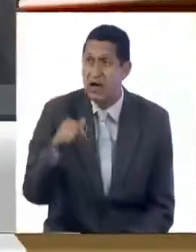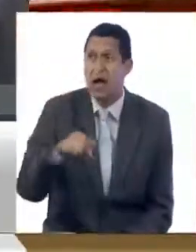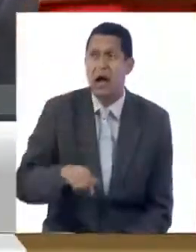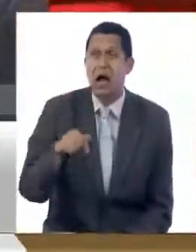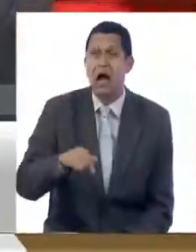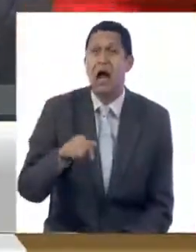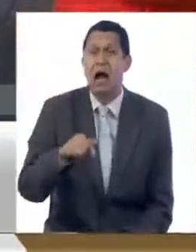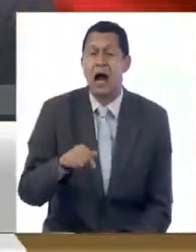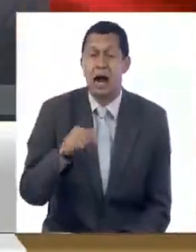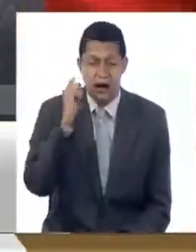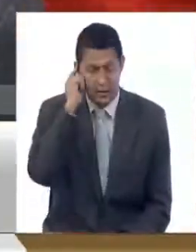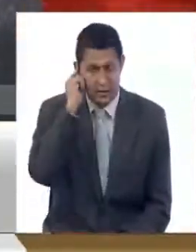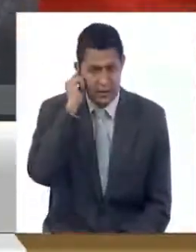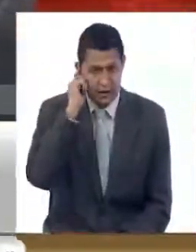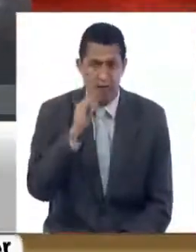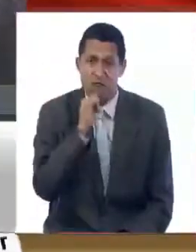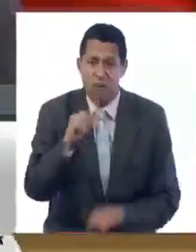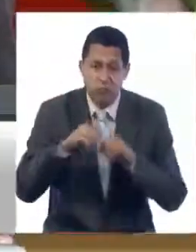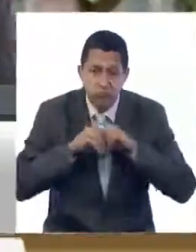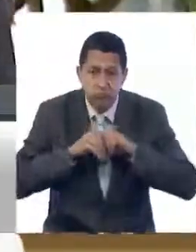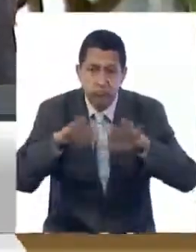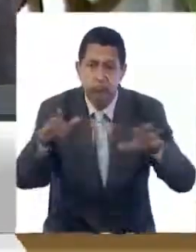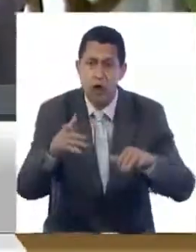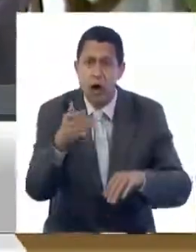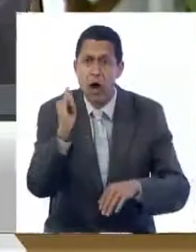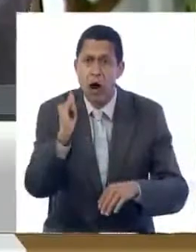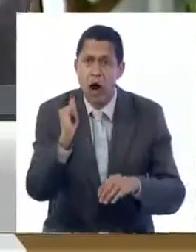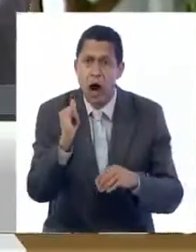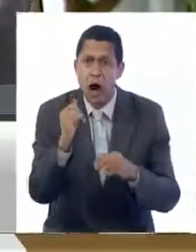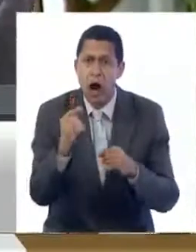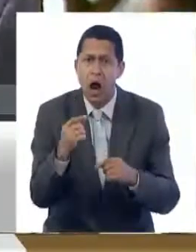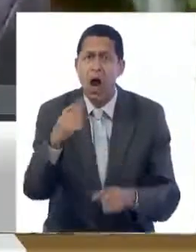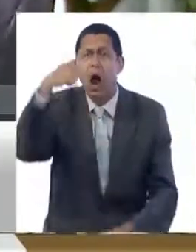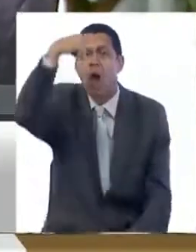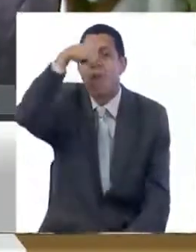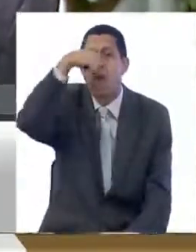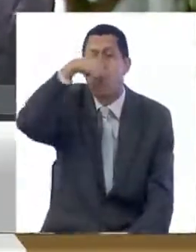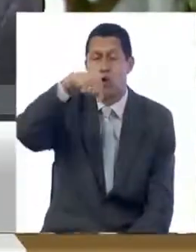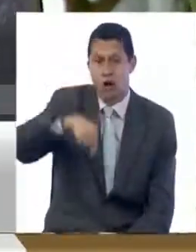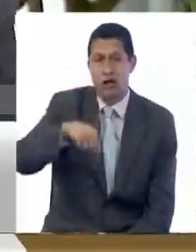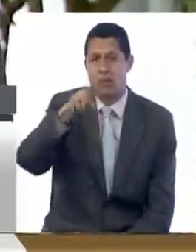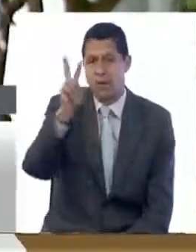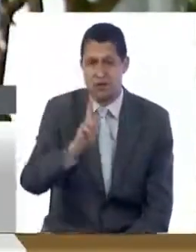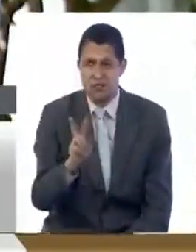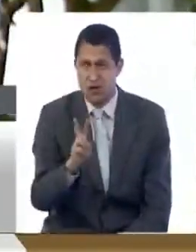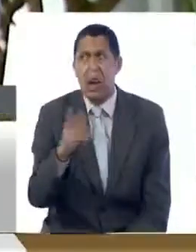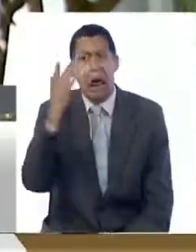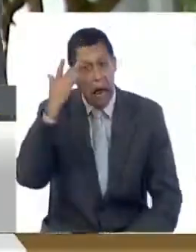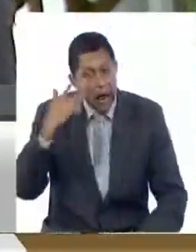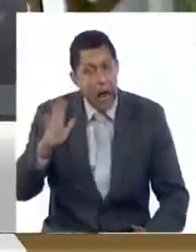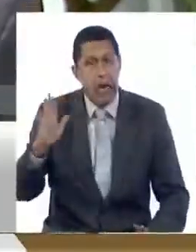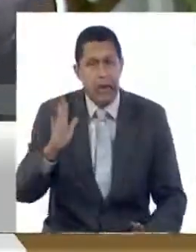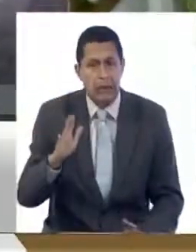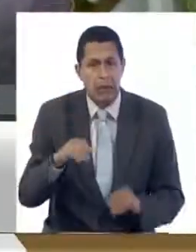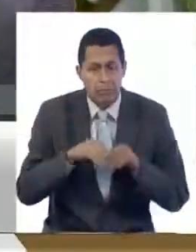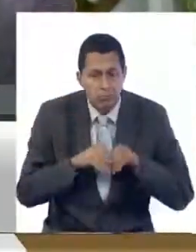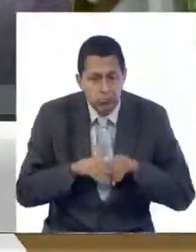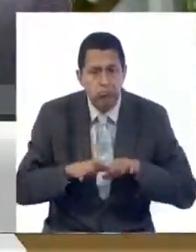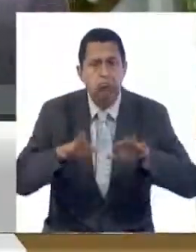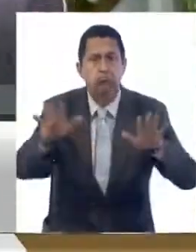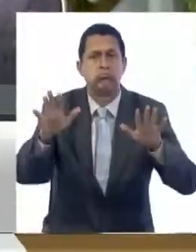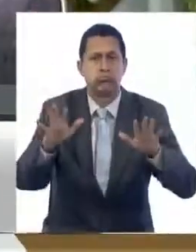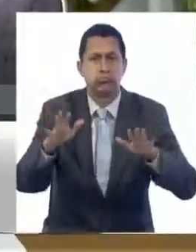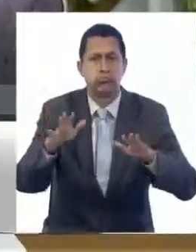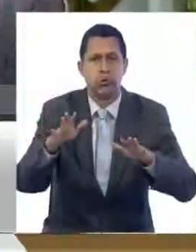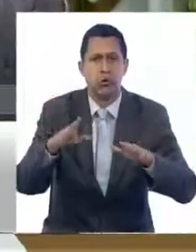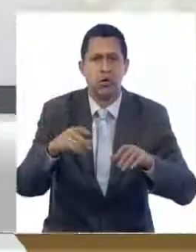se va a estar haciendo pública la información, la existencia de un brote de polio en el oriente de Venezuela, brote de polio que muy probablemente ya ha trascendido los límites